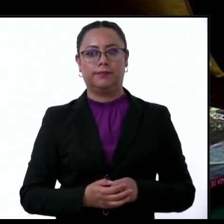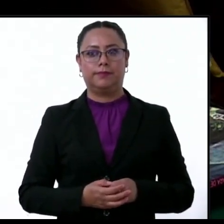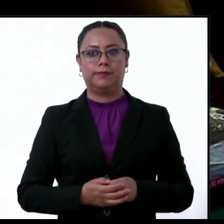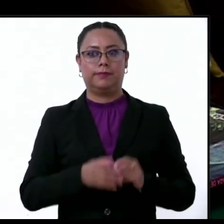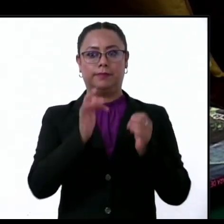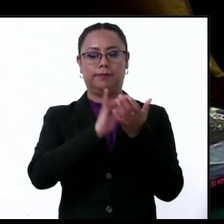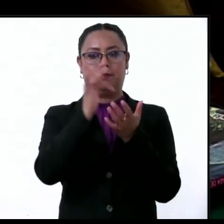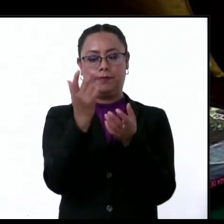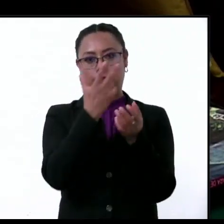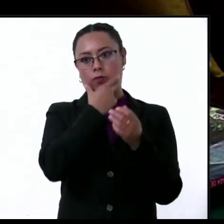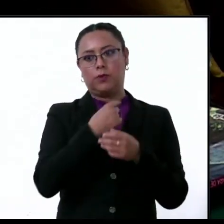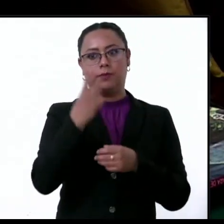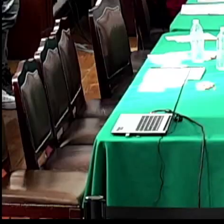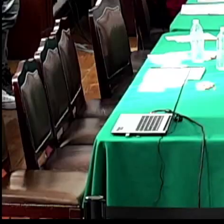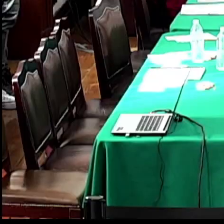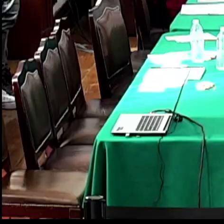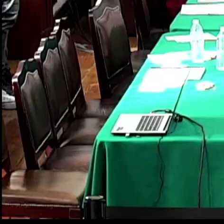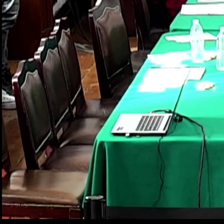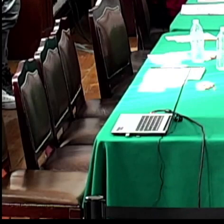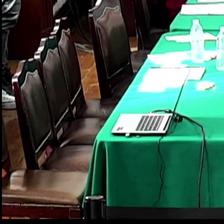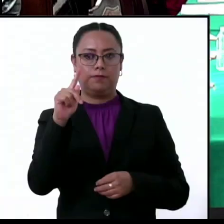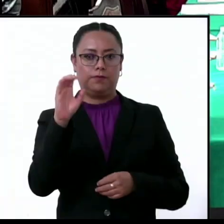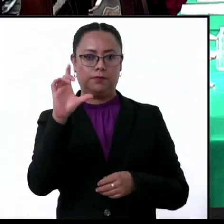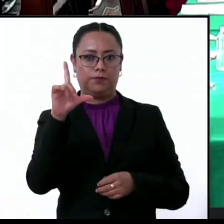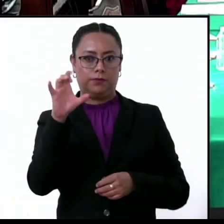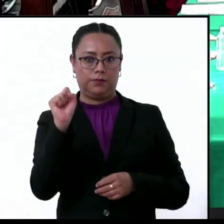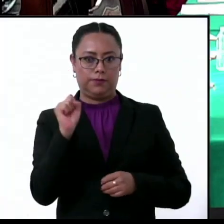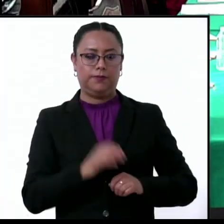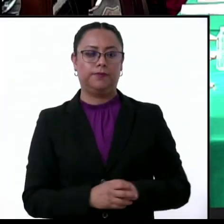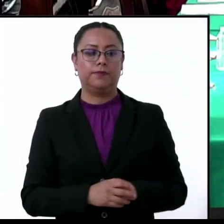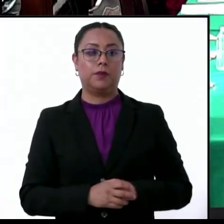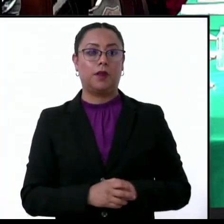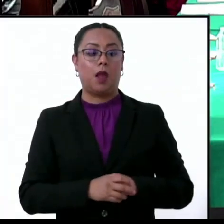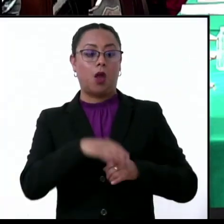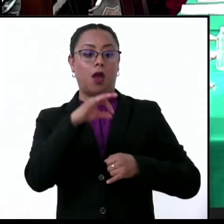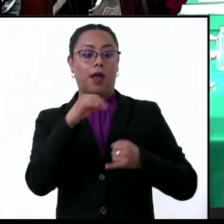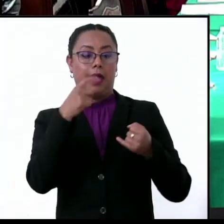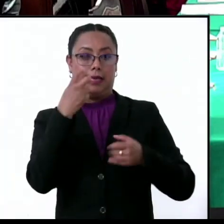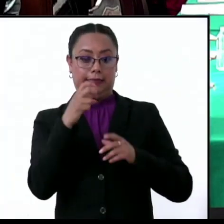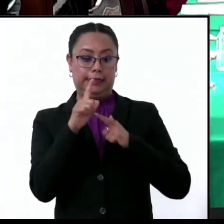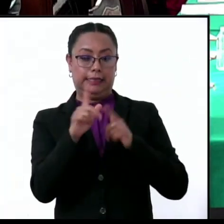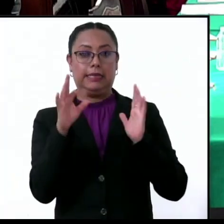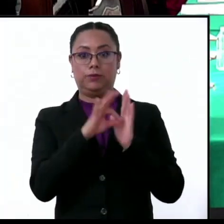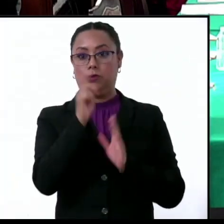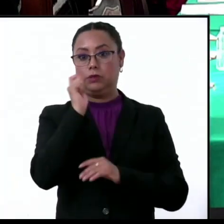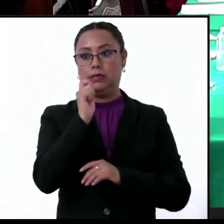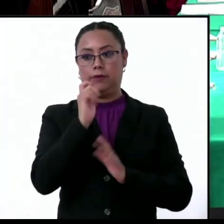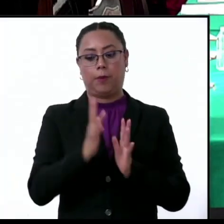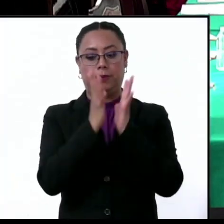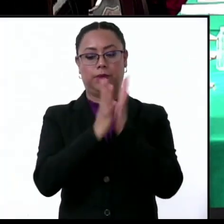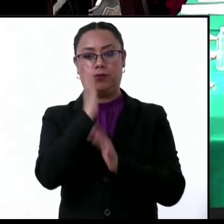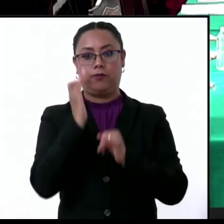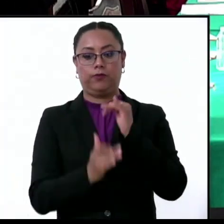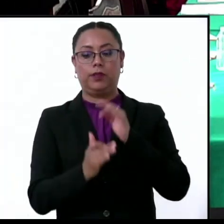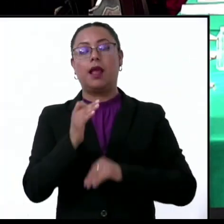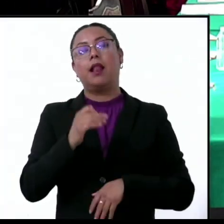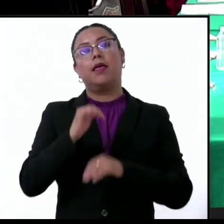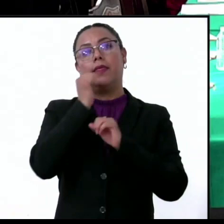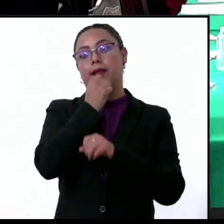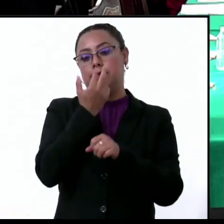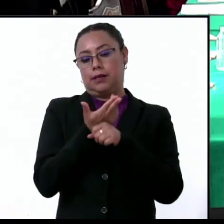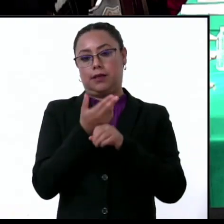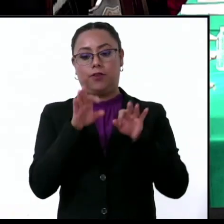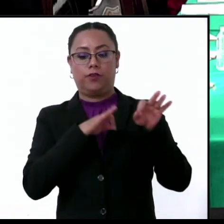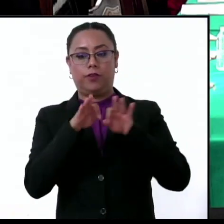Gracias, diputado Temístocles. El siguiente punto es la intervención final del secretario del Trabajo y Fomento al Empleo del Gobierno de